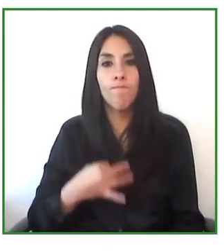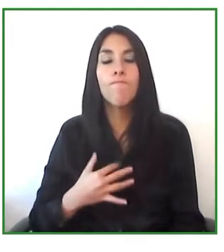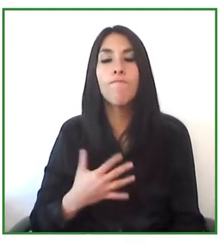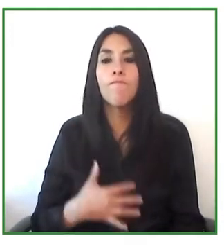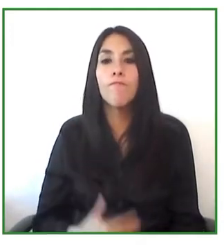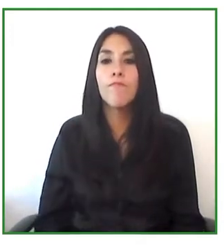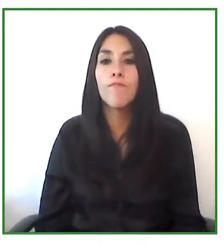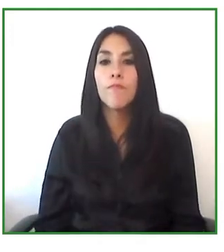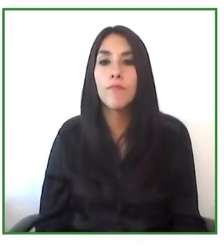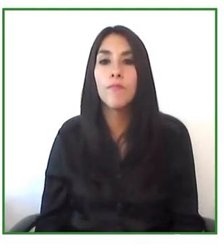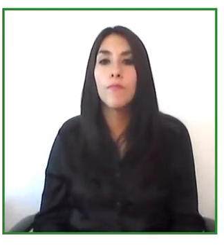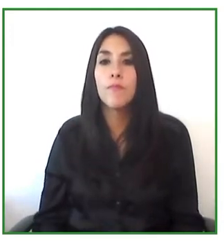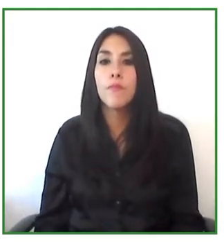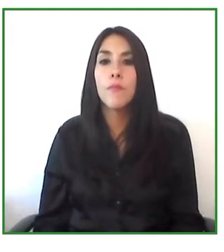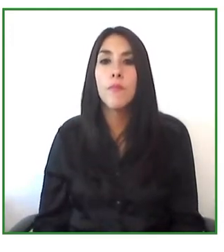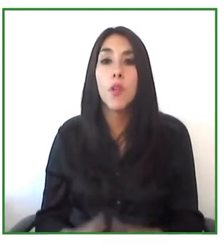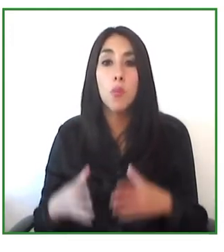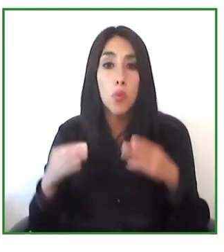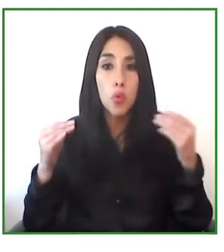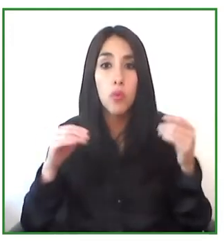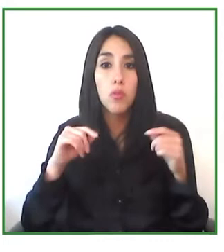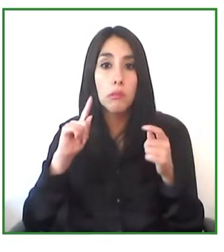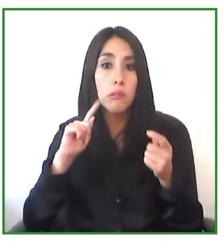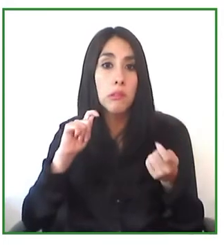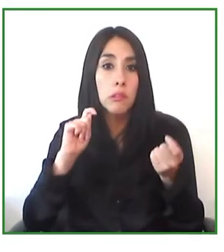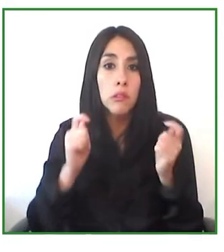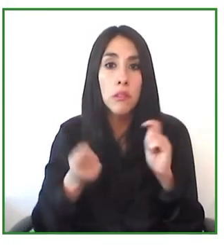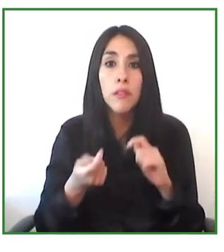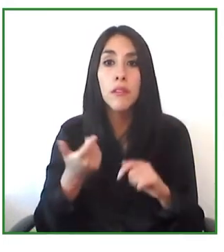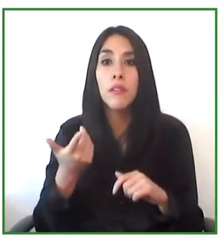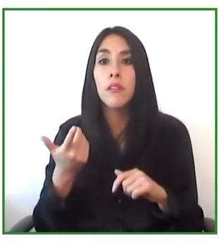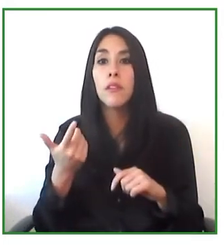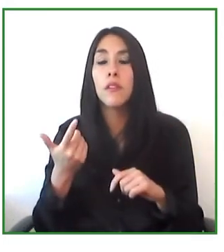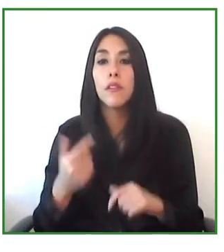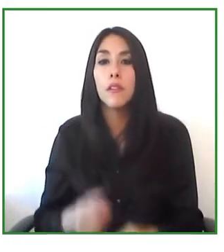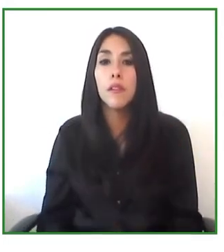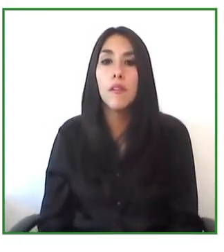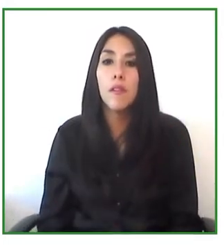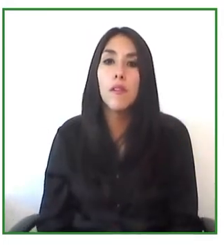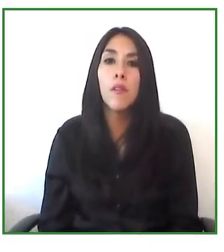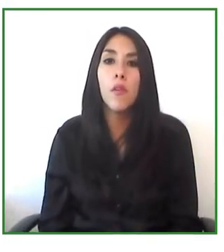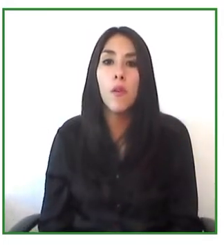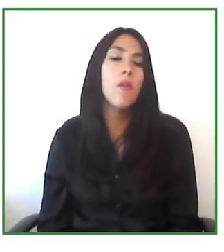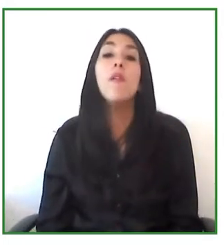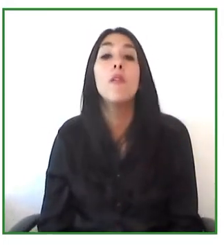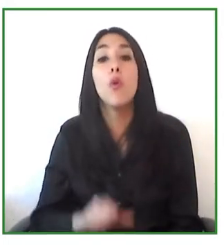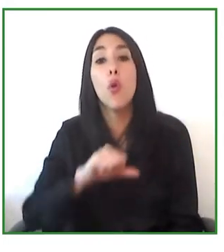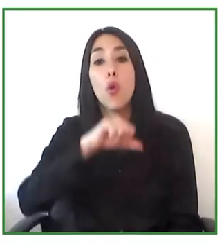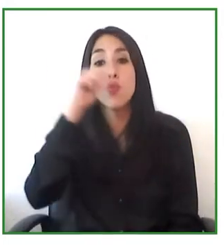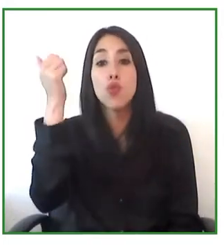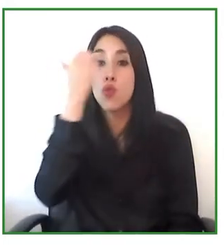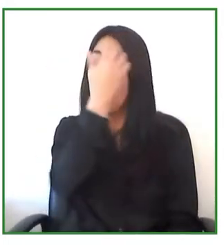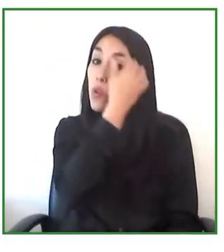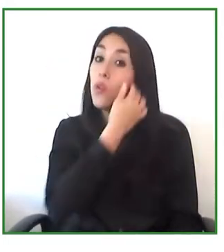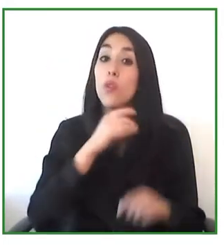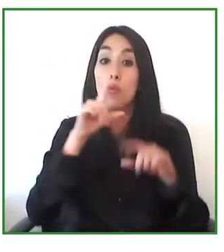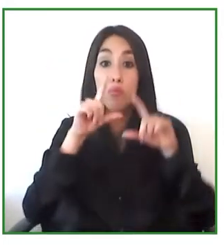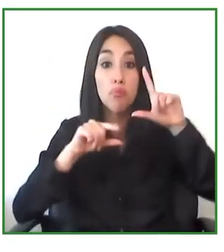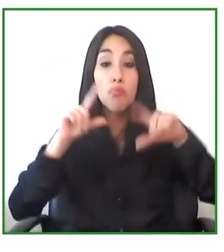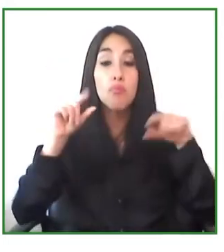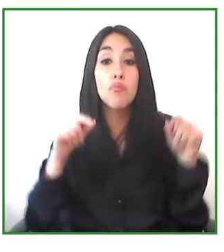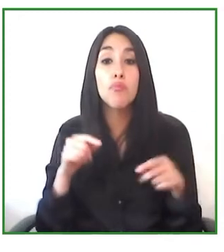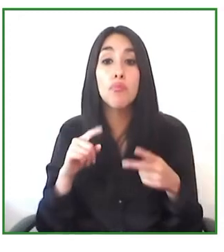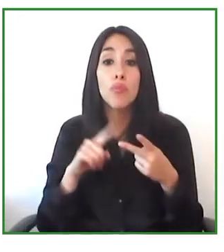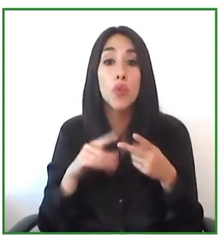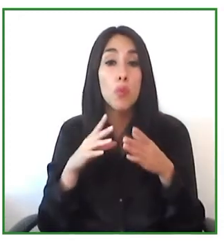y habilidades adquiridas. Y por otra parte, otro indicador que me parece muy importante es la cantidad de ideas que este equipo de trabajo